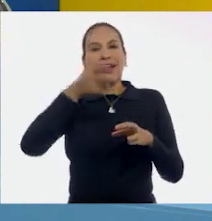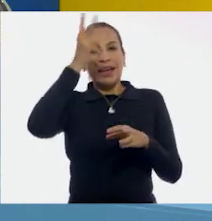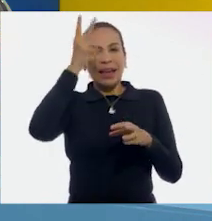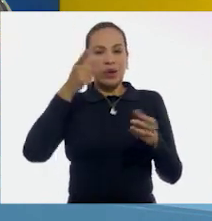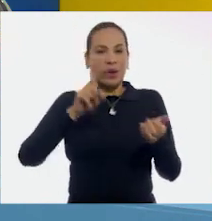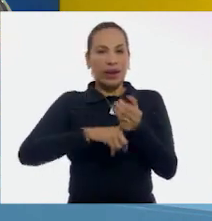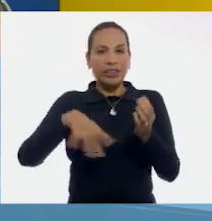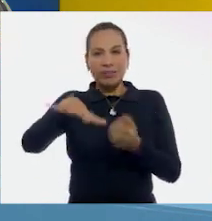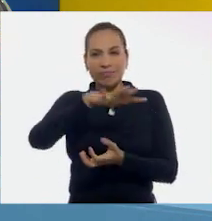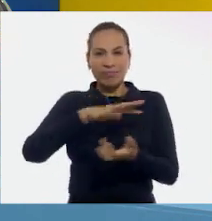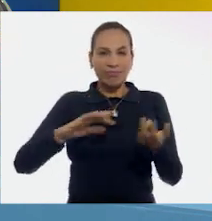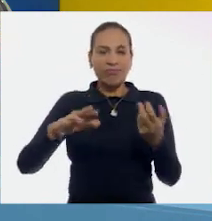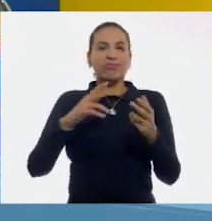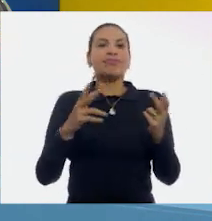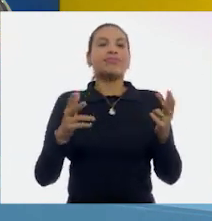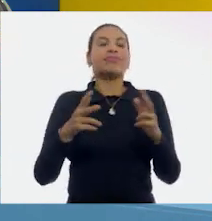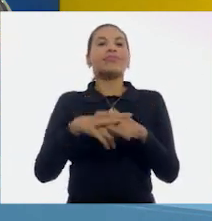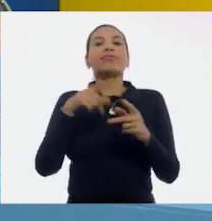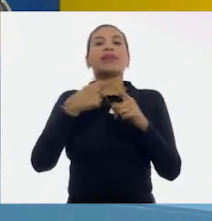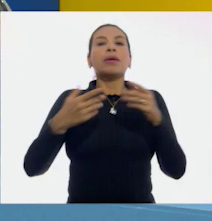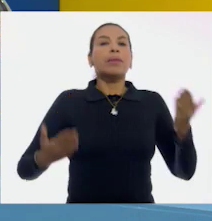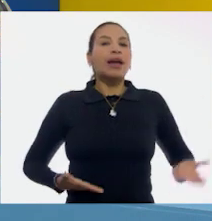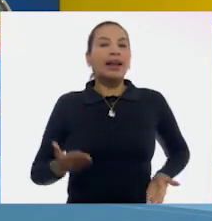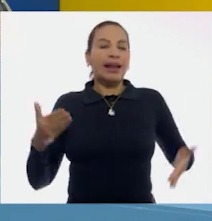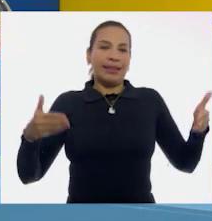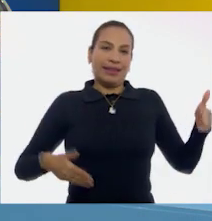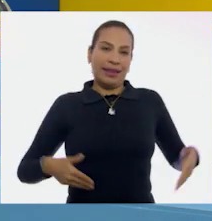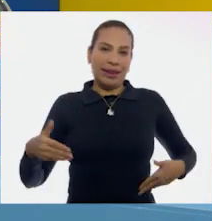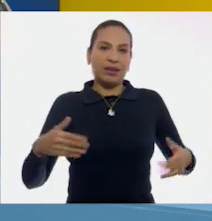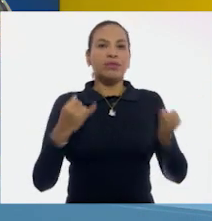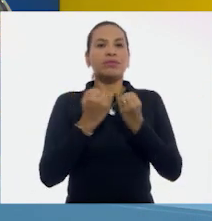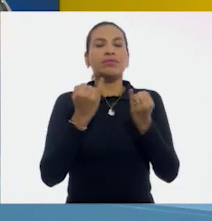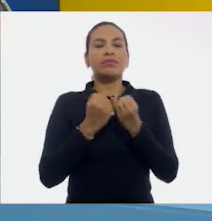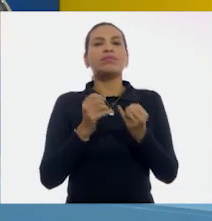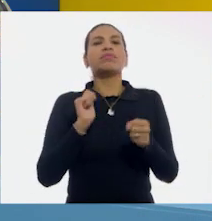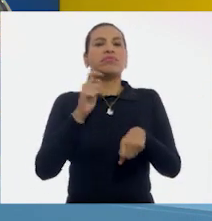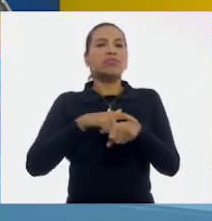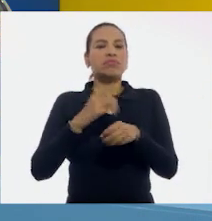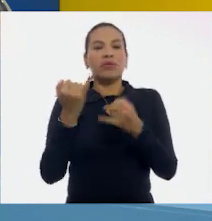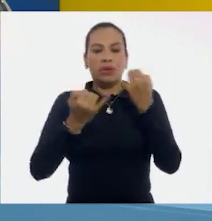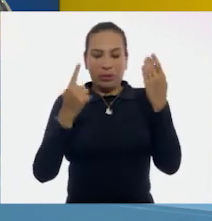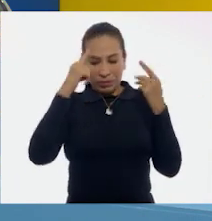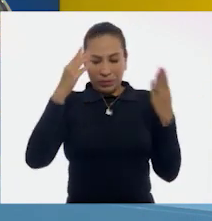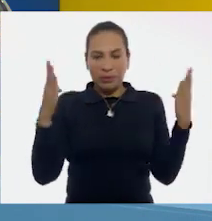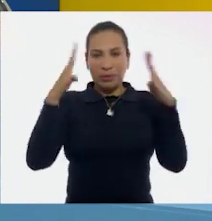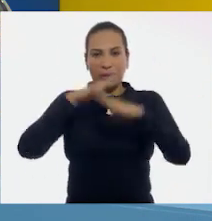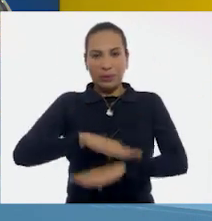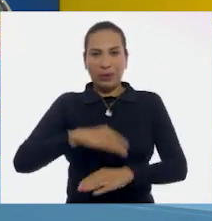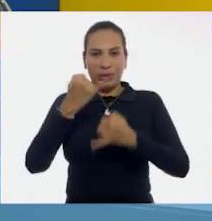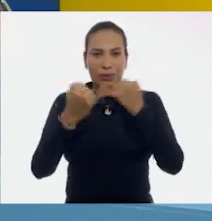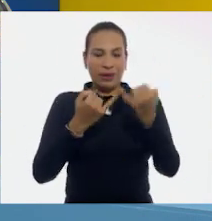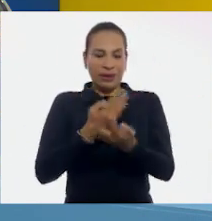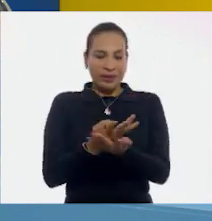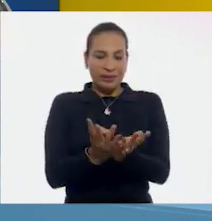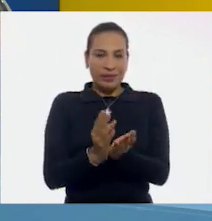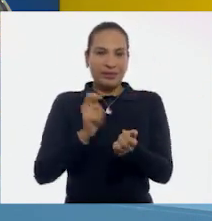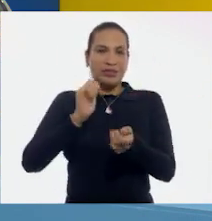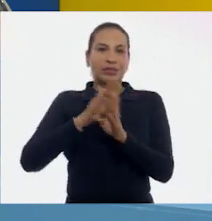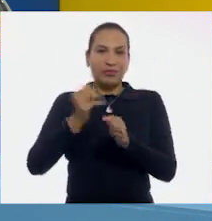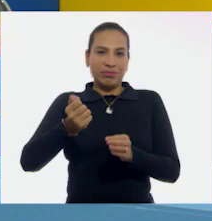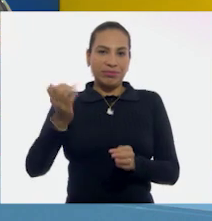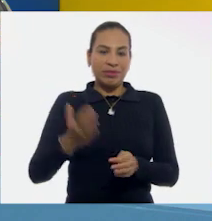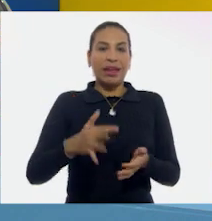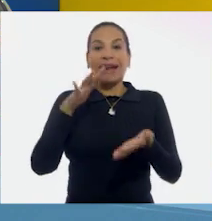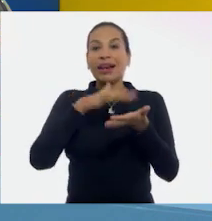gallos, bailaban o hacían representaciones teatrales. También se mataba el tiempo jugando a las cartas o a los dados. La